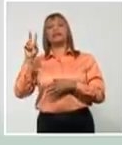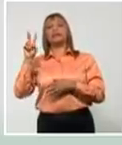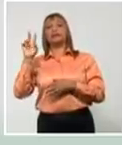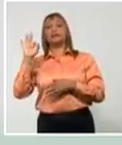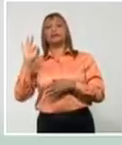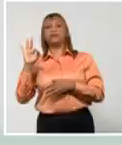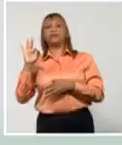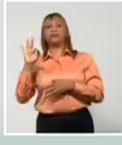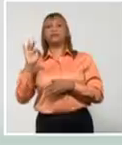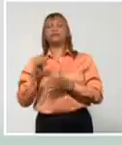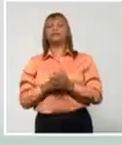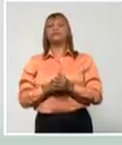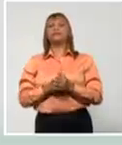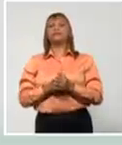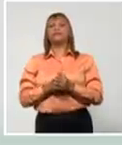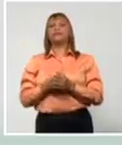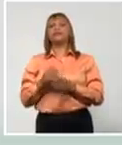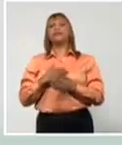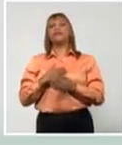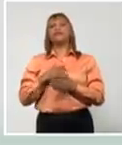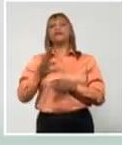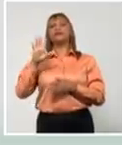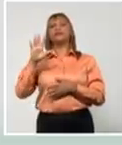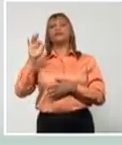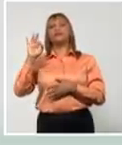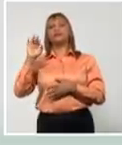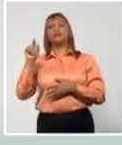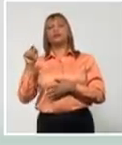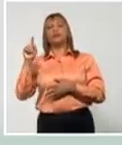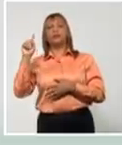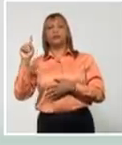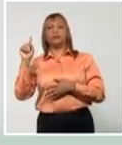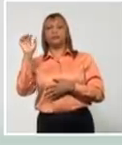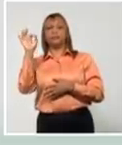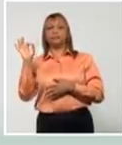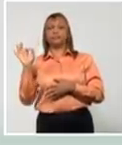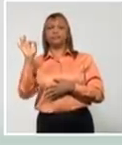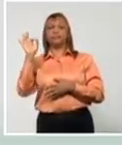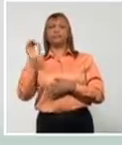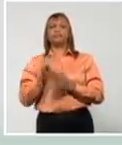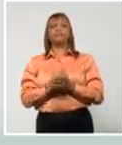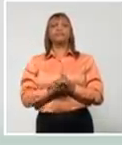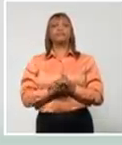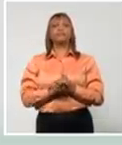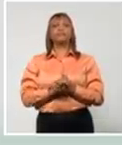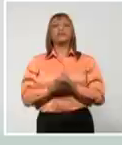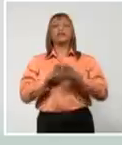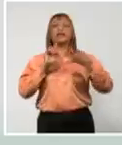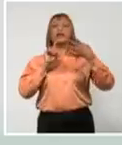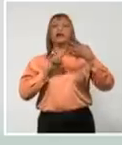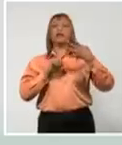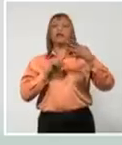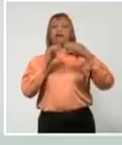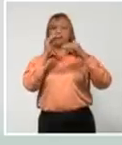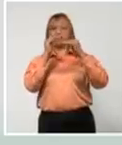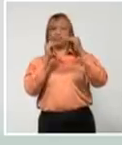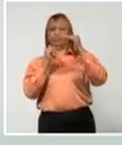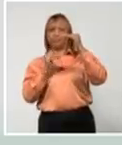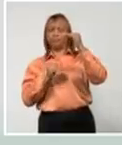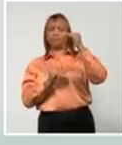58,1, otra de las tasas más elevadas, viene a ocupar en el mundo el cuarto lugar.